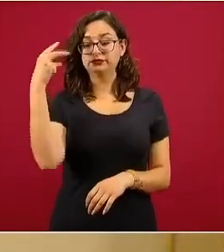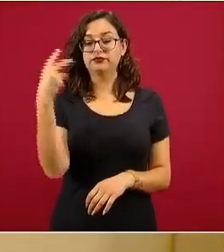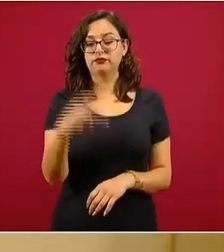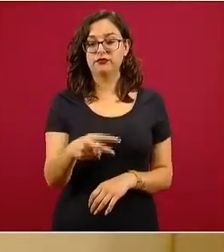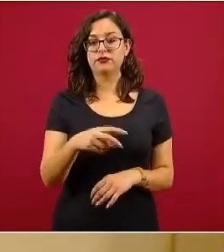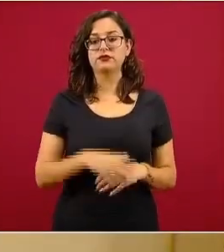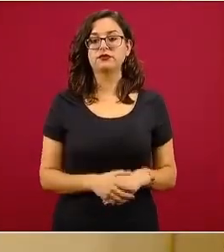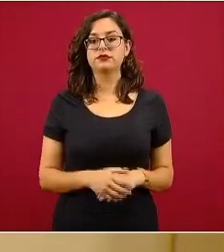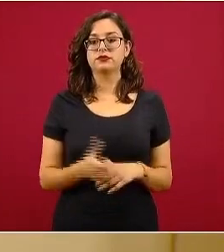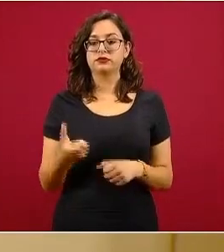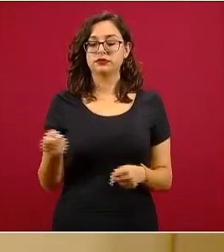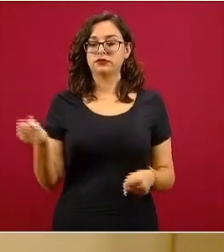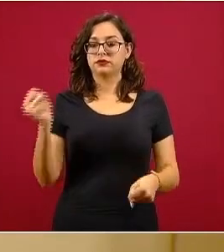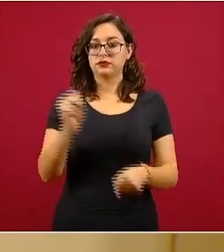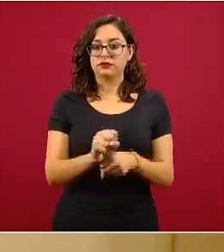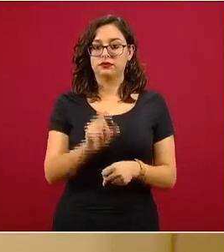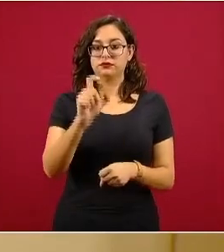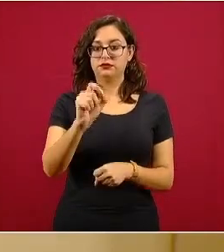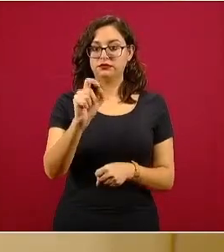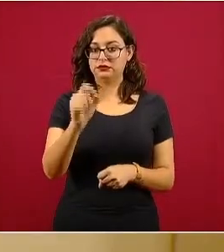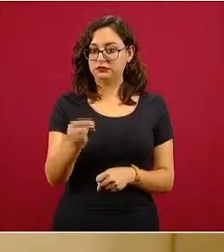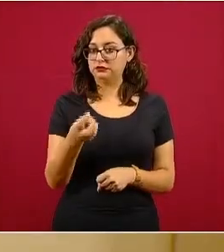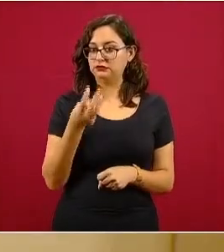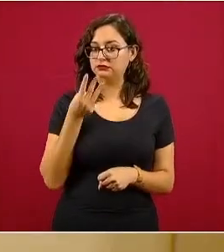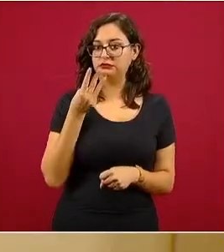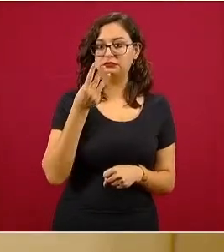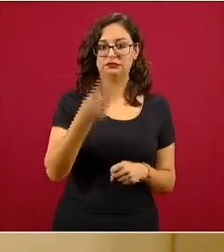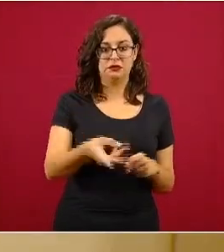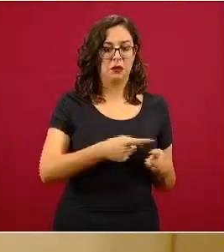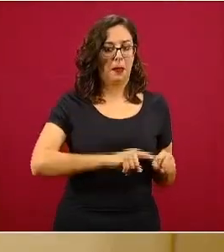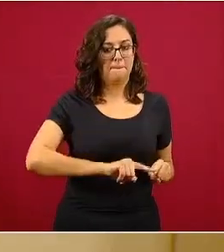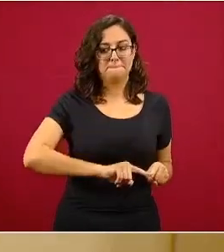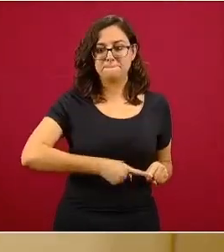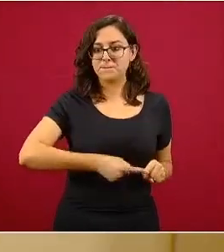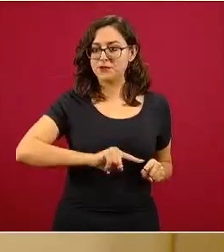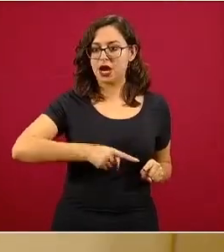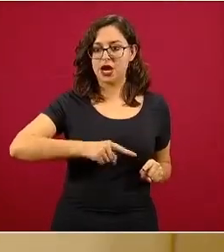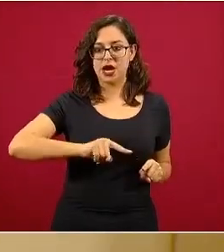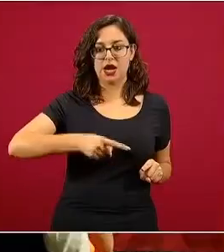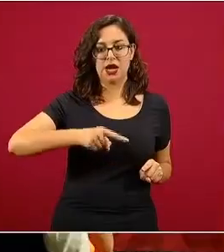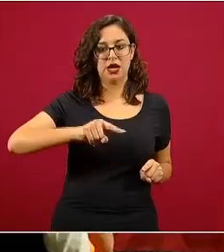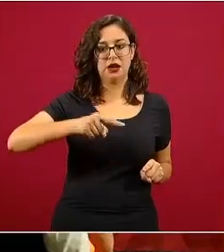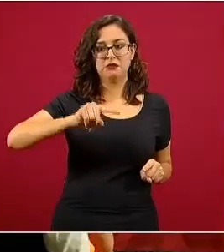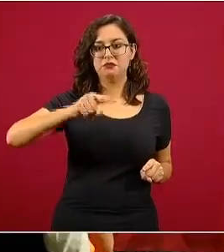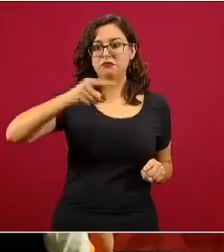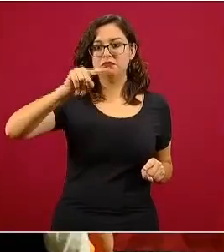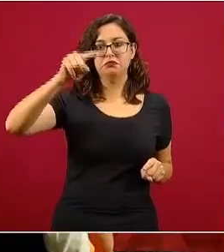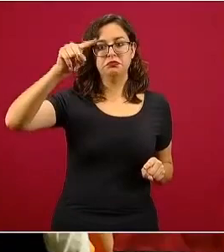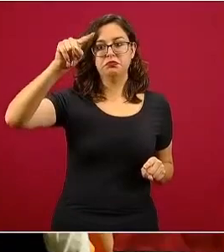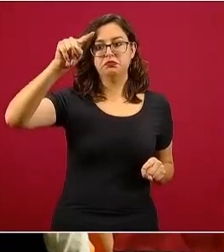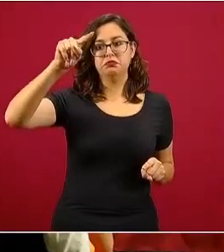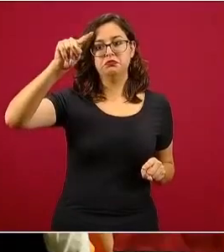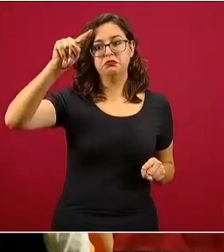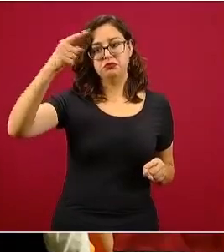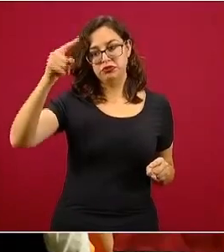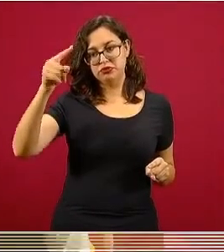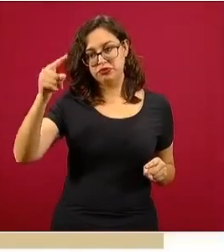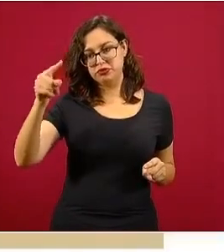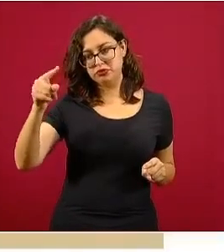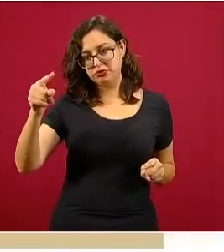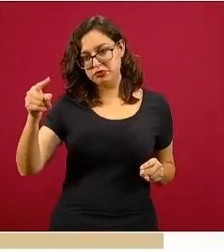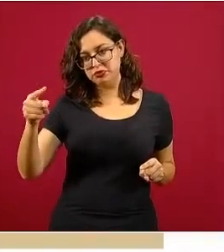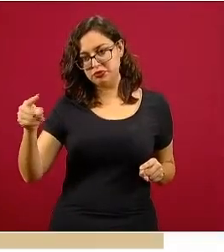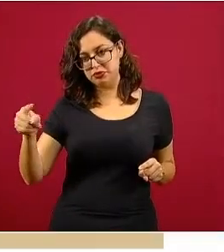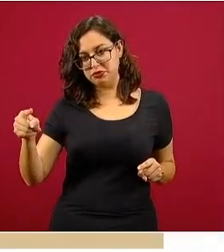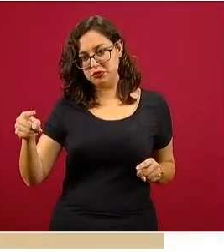la semana 23 que logran su ACME, su primer pico. De ahí para adelante todo ha sido una tendencia descendente, aunque